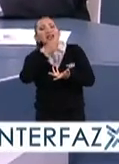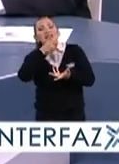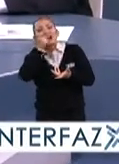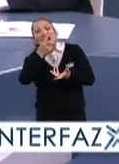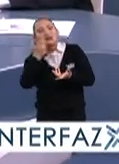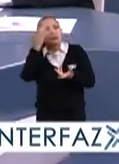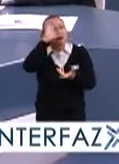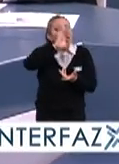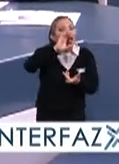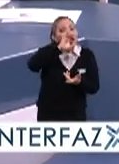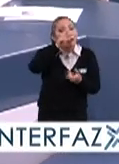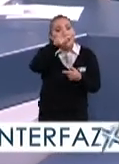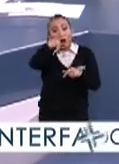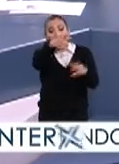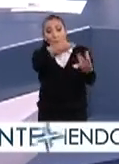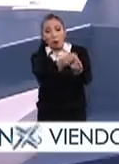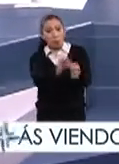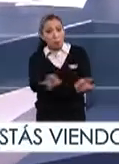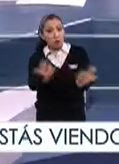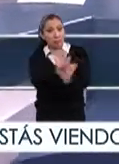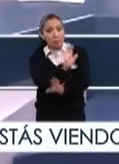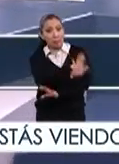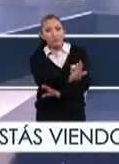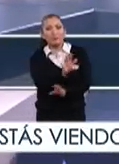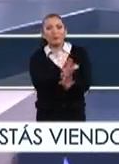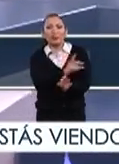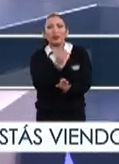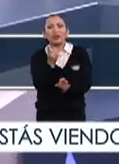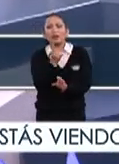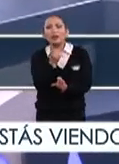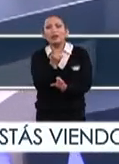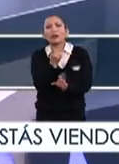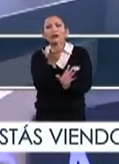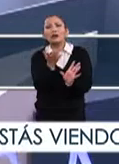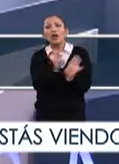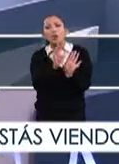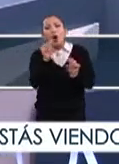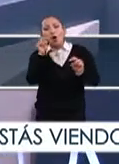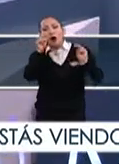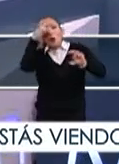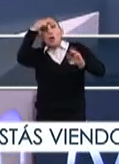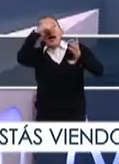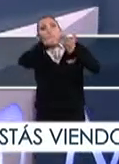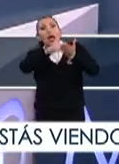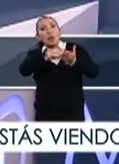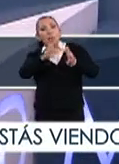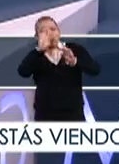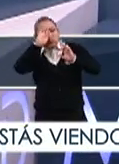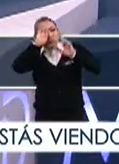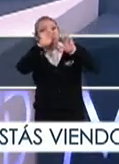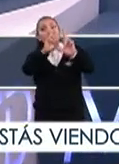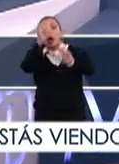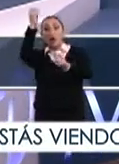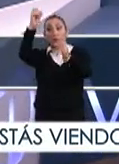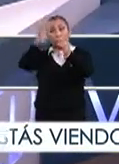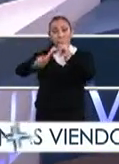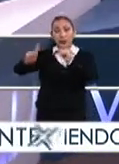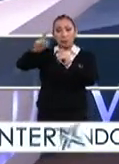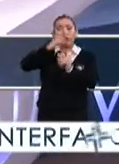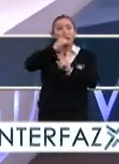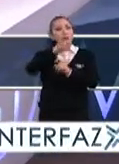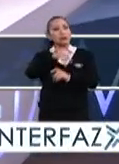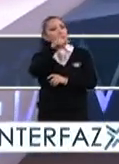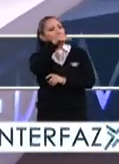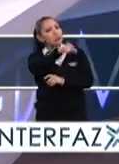celebración puntos que para ellos es muy importante, porque son unos niveles de creencia. En ciertos pueblos uno dice,